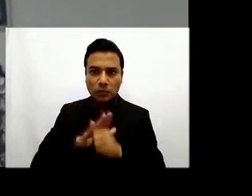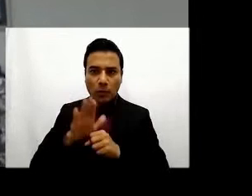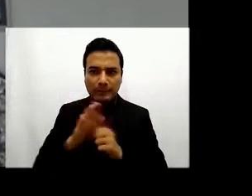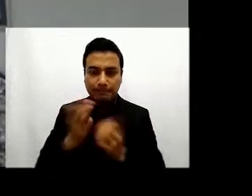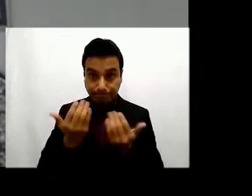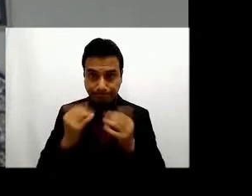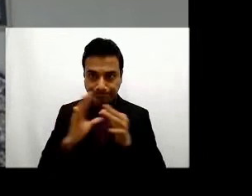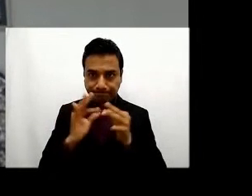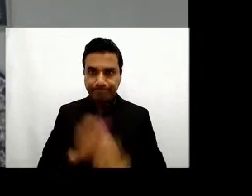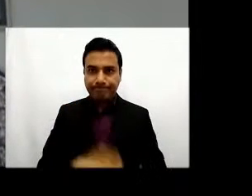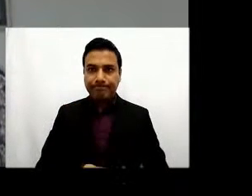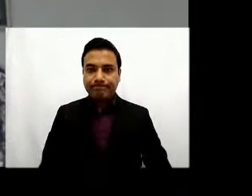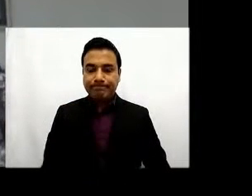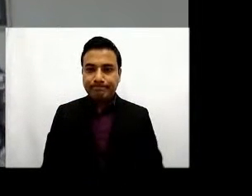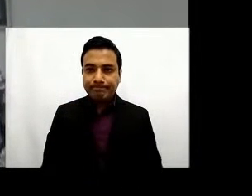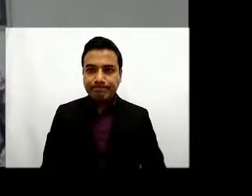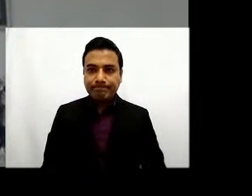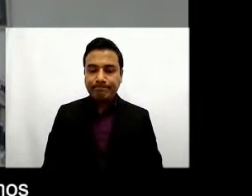Jalisco?